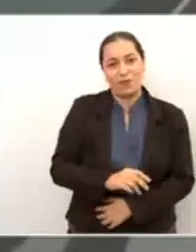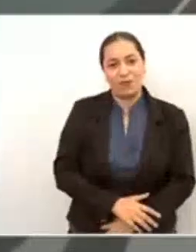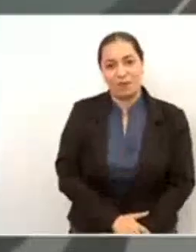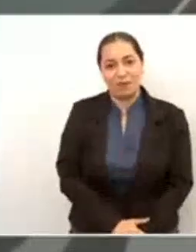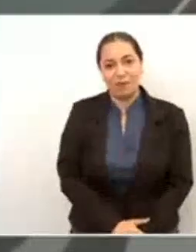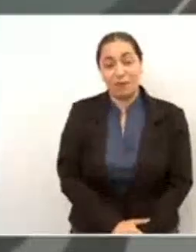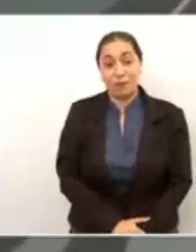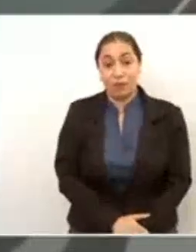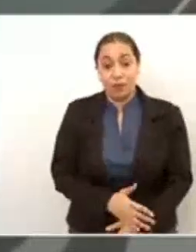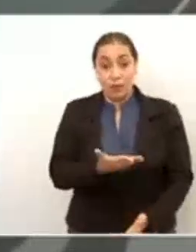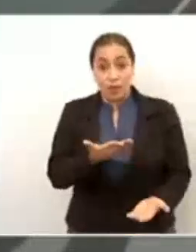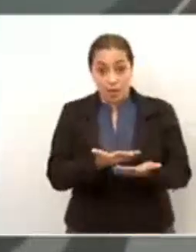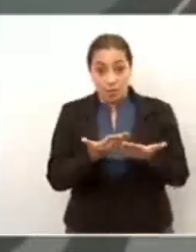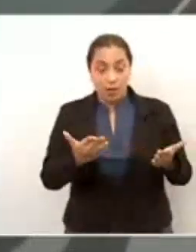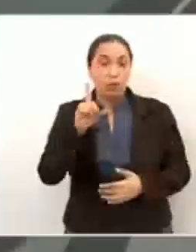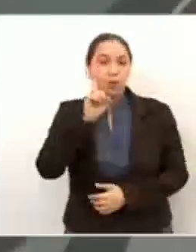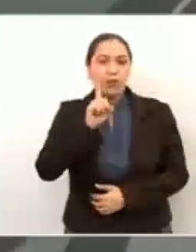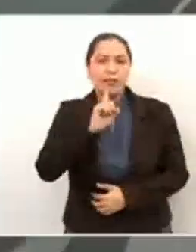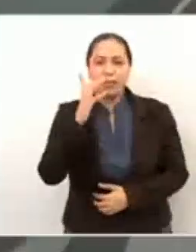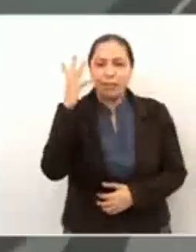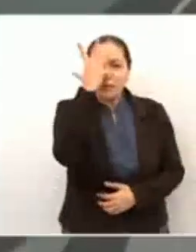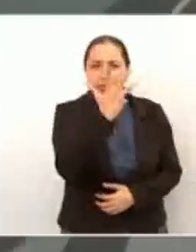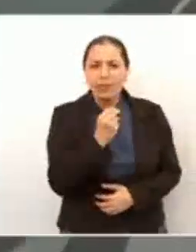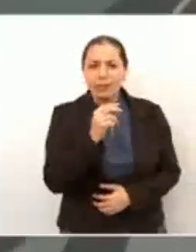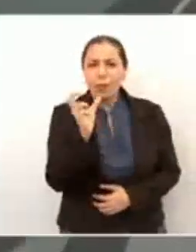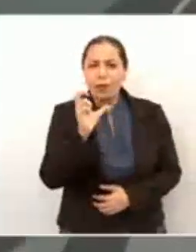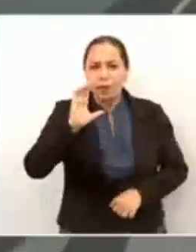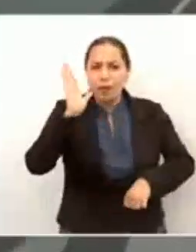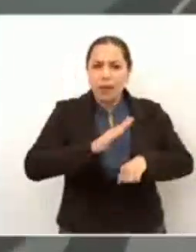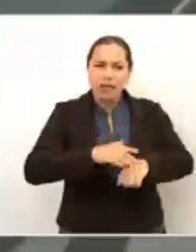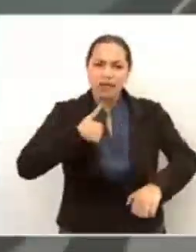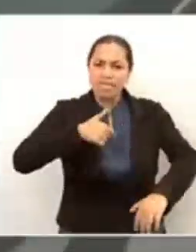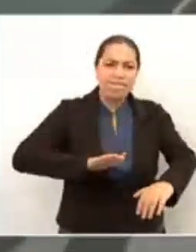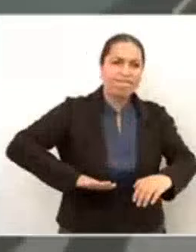Las mujeres somos más bonitas cuando hablamos y participamos.